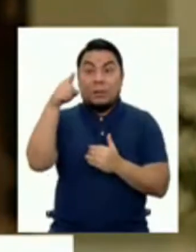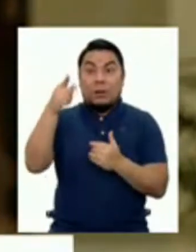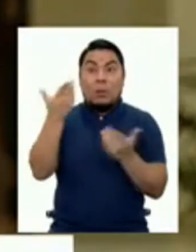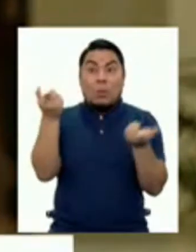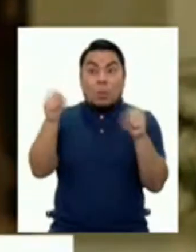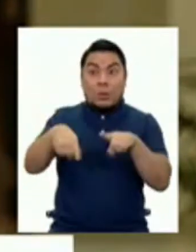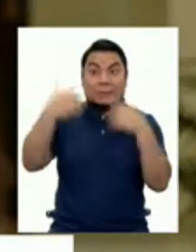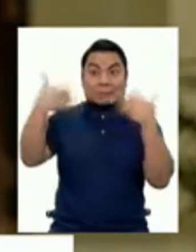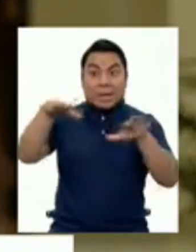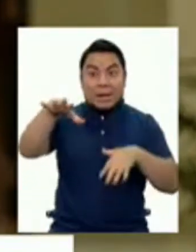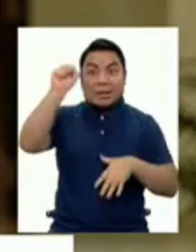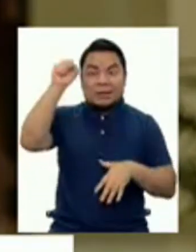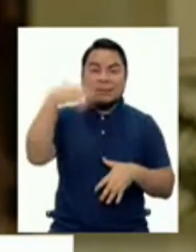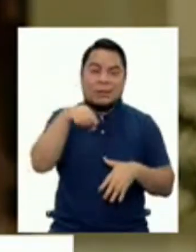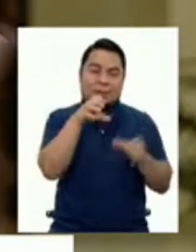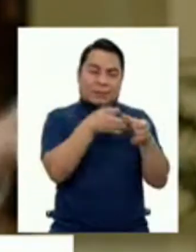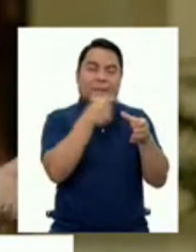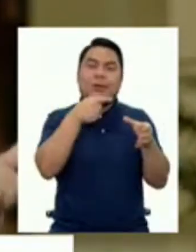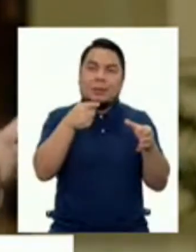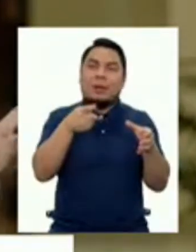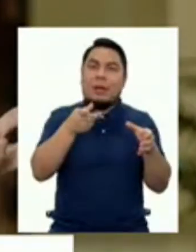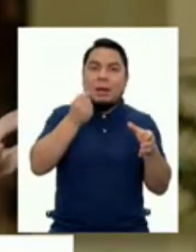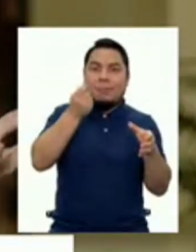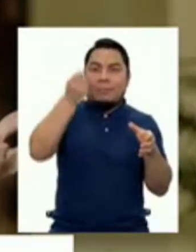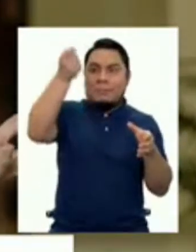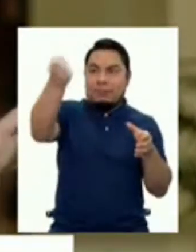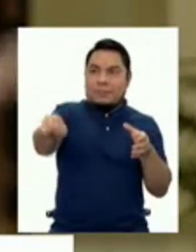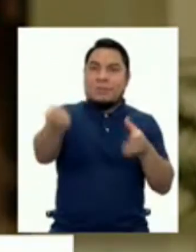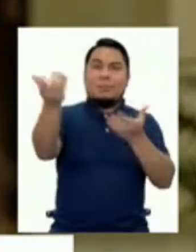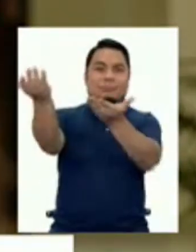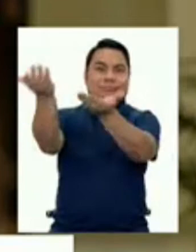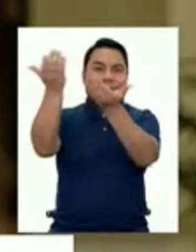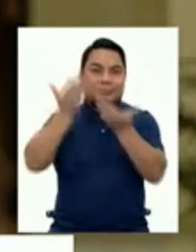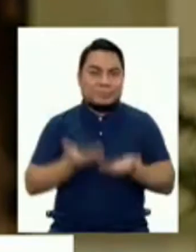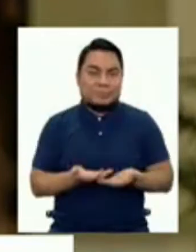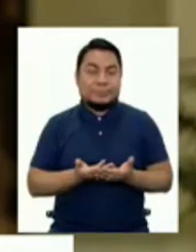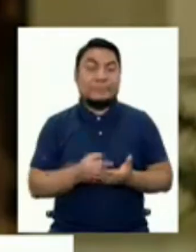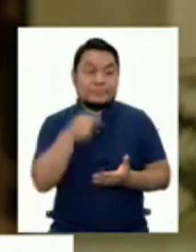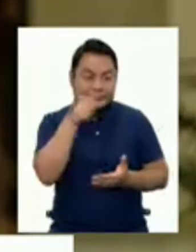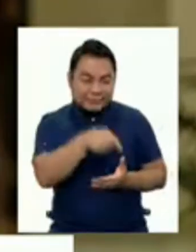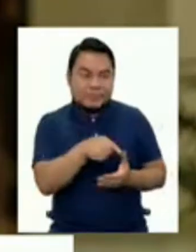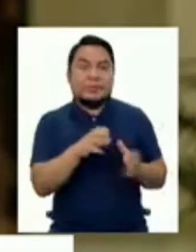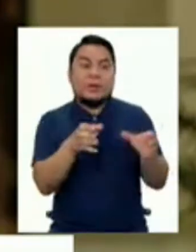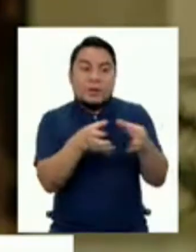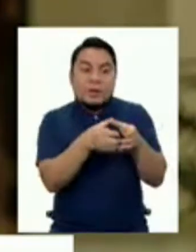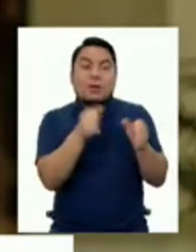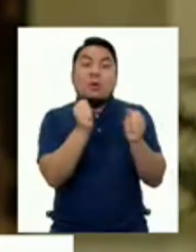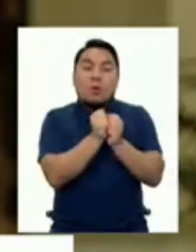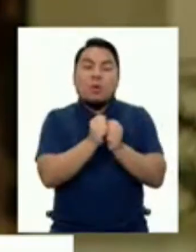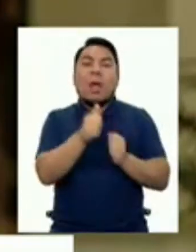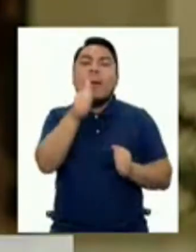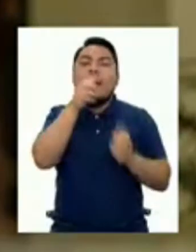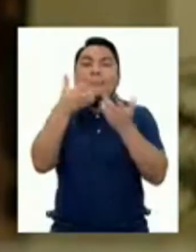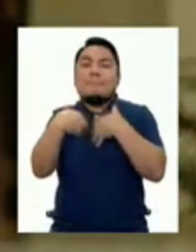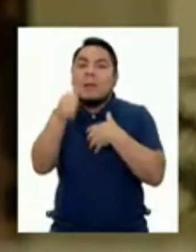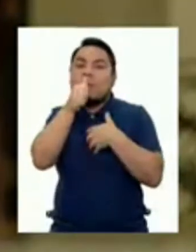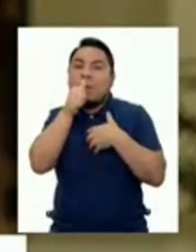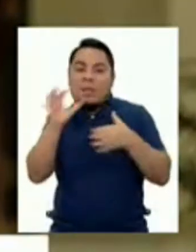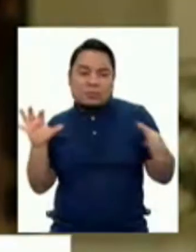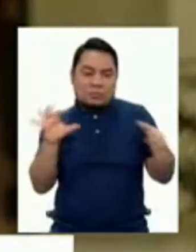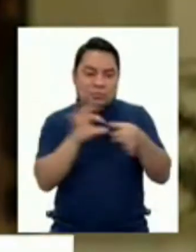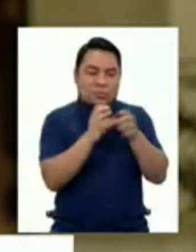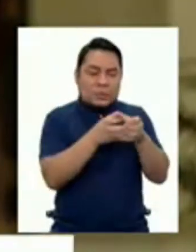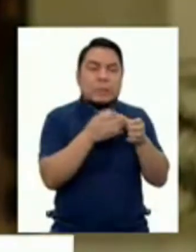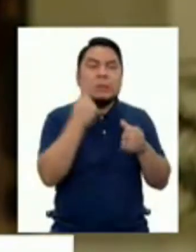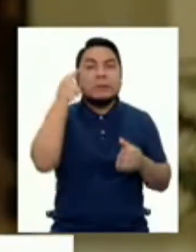Y ahí estamos haciendo un esfuerzo público, también con el sector privado, para lograr que esta